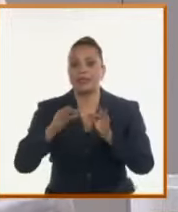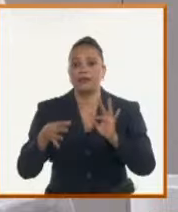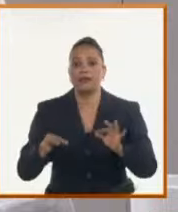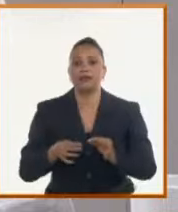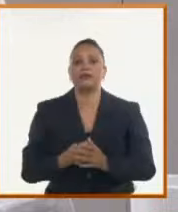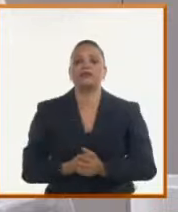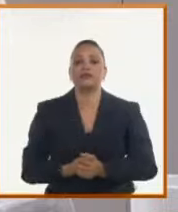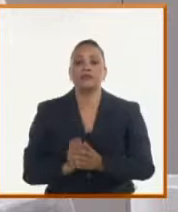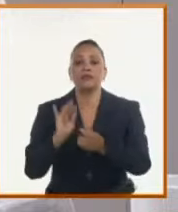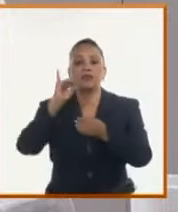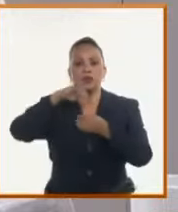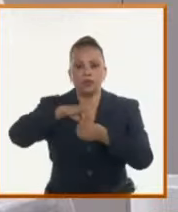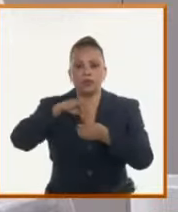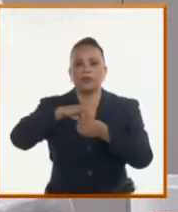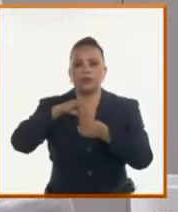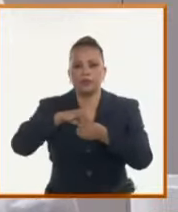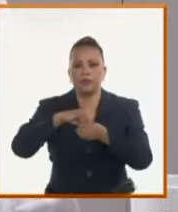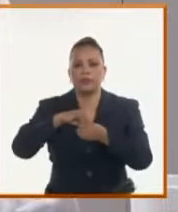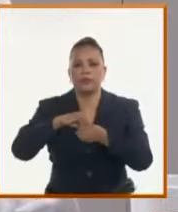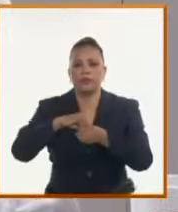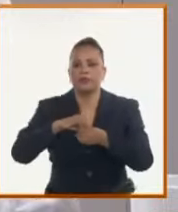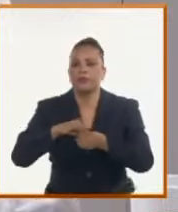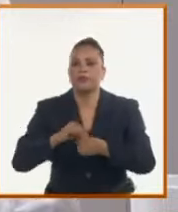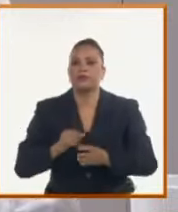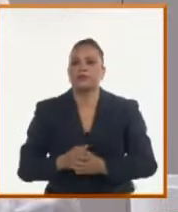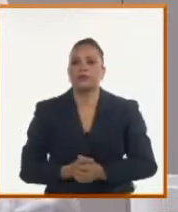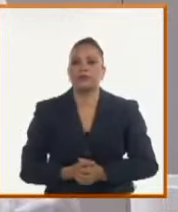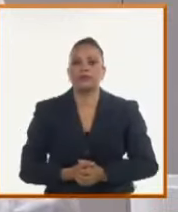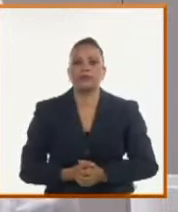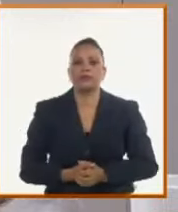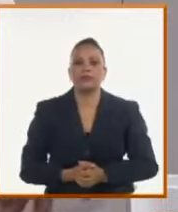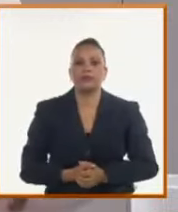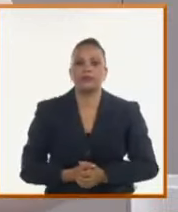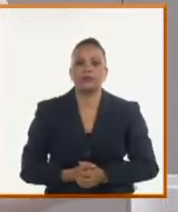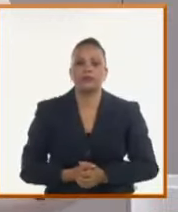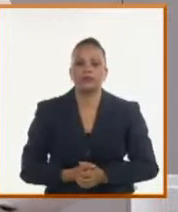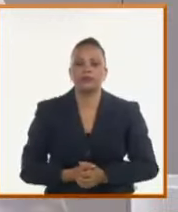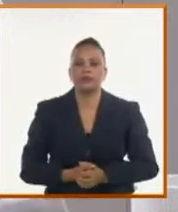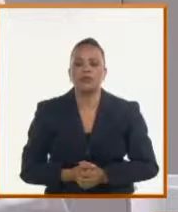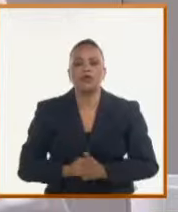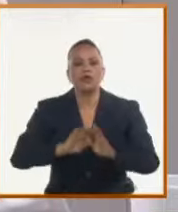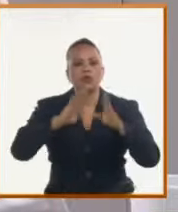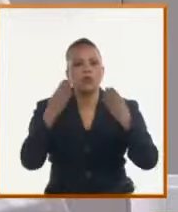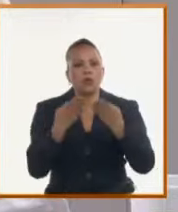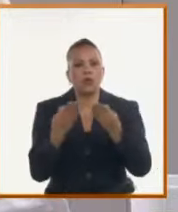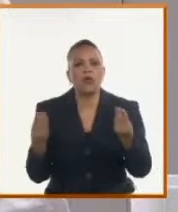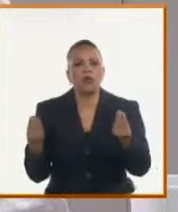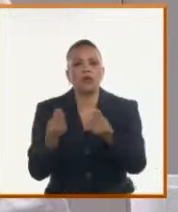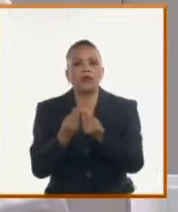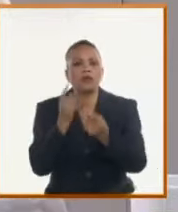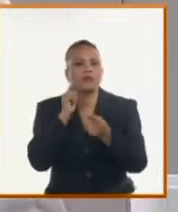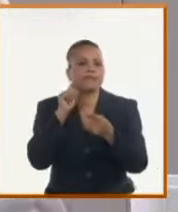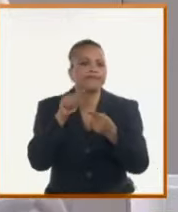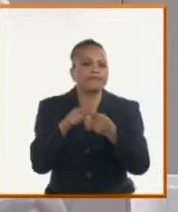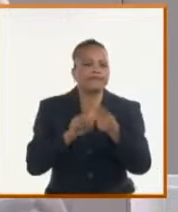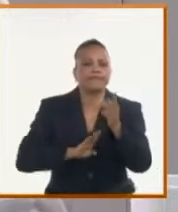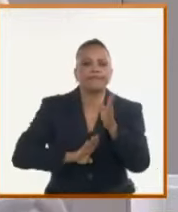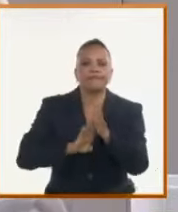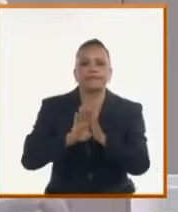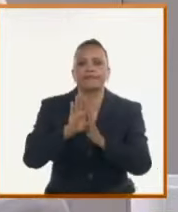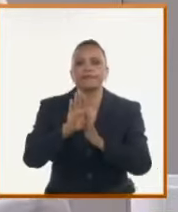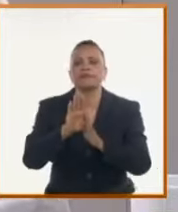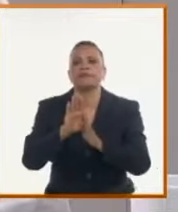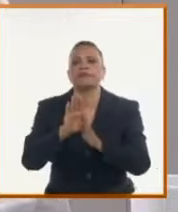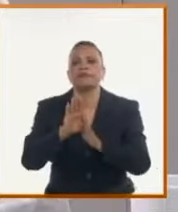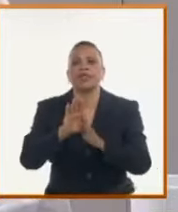incorporó a esta solución donde las entidades de la localidad se han Unido en función de la recuperación de material